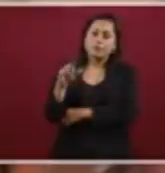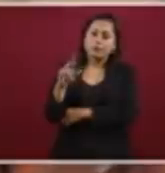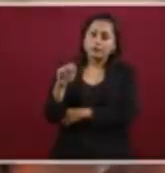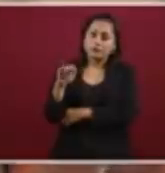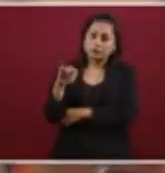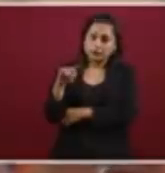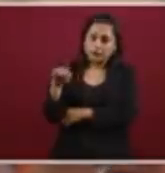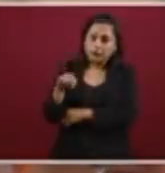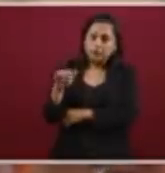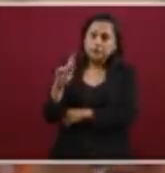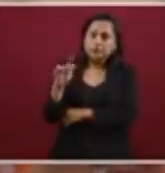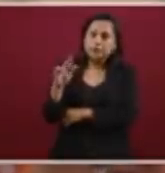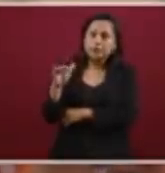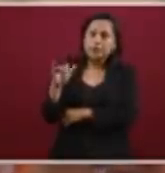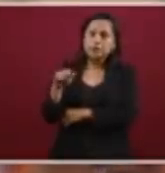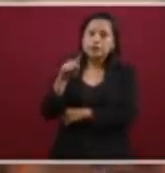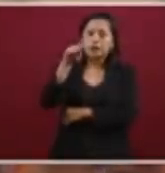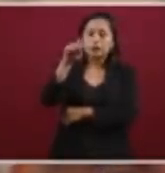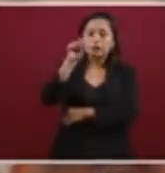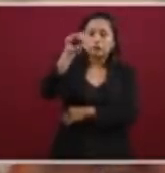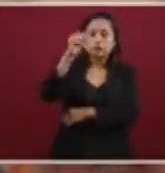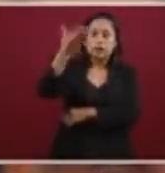líder a empresario